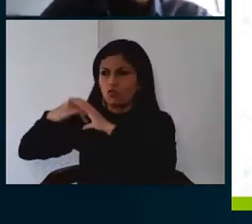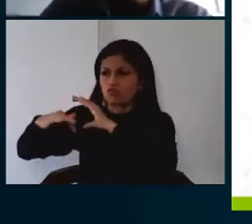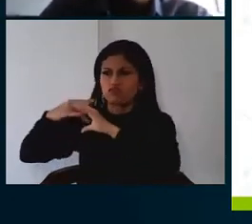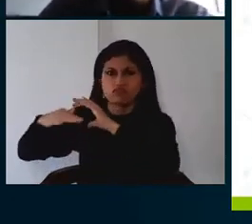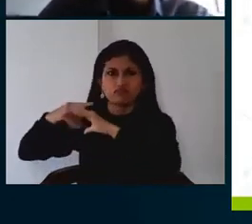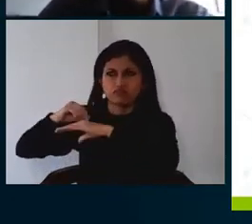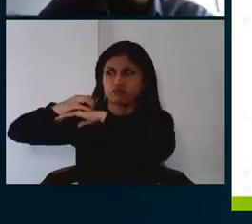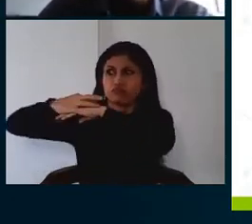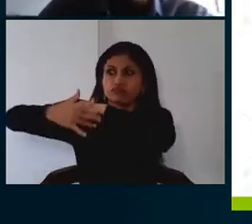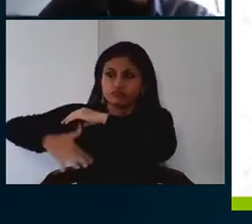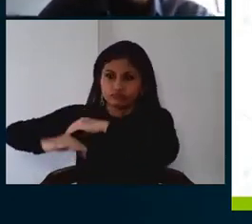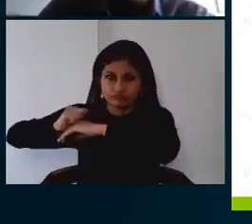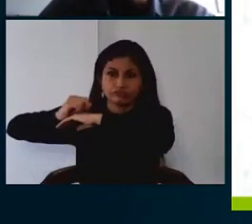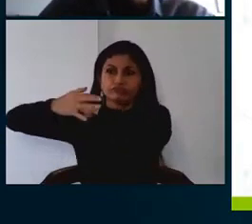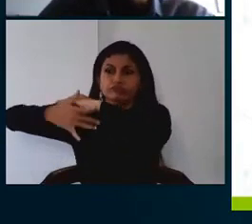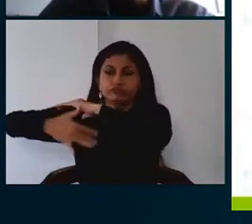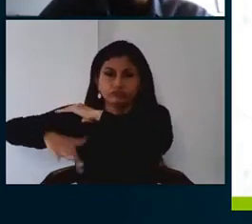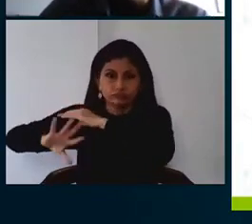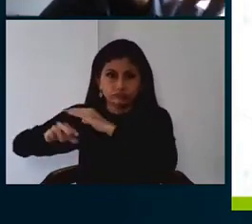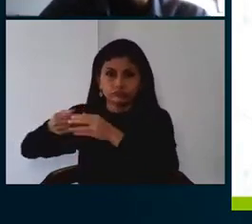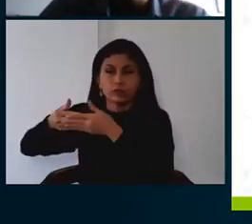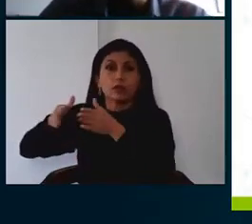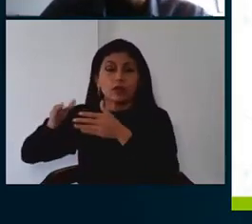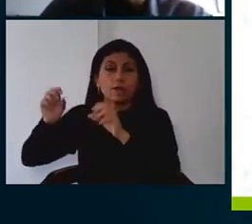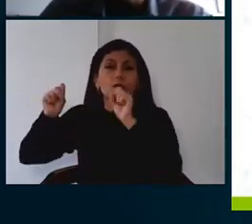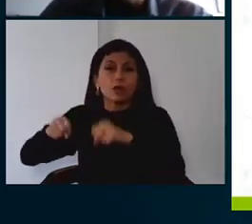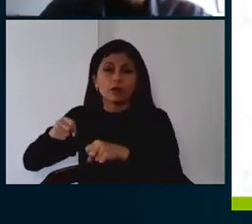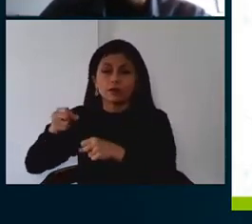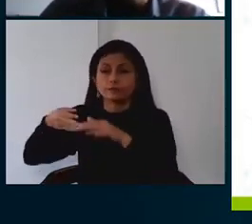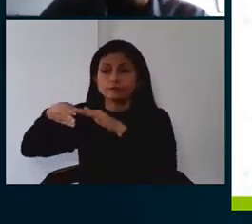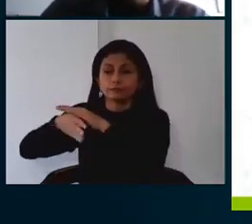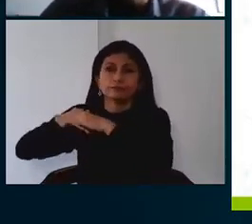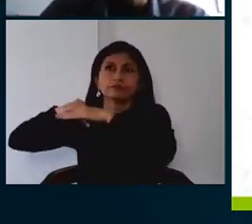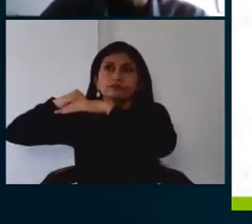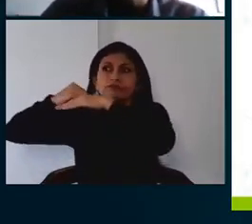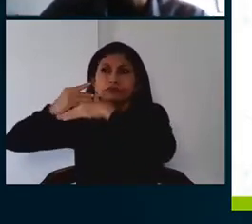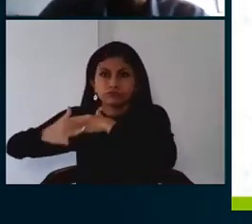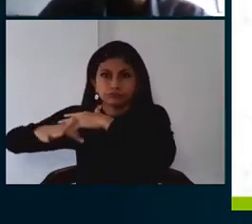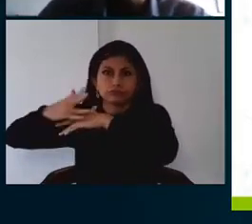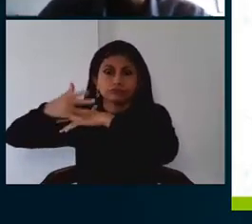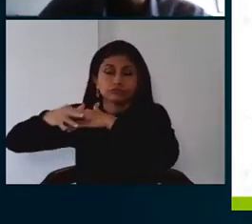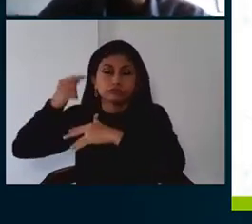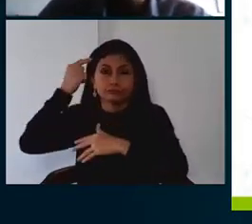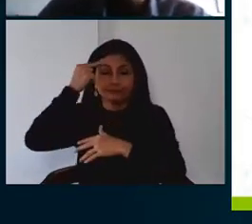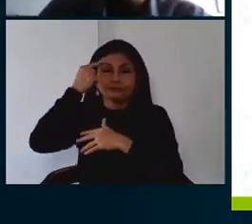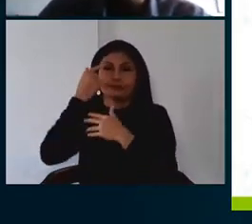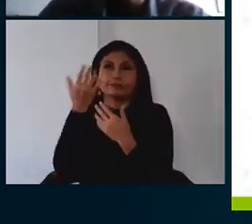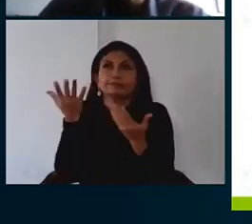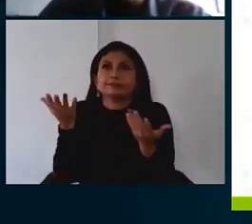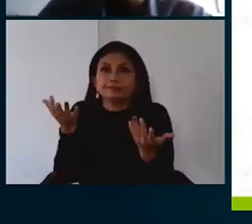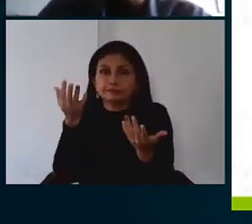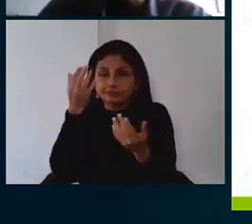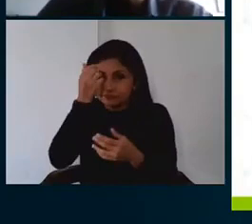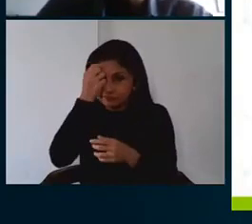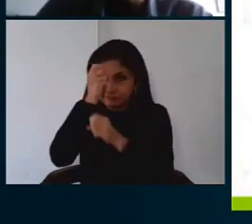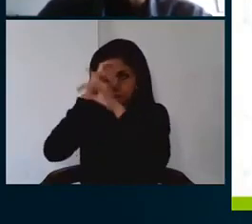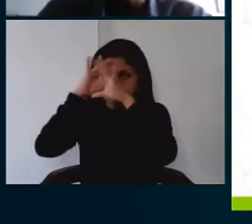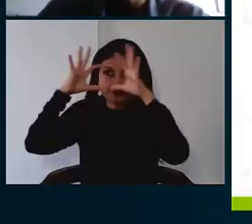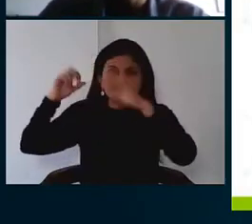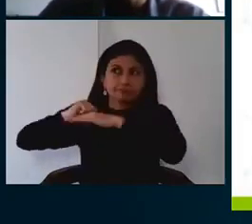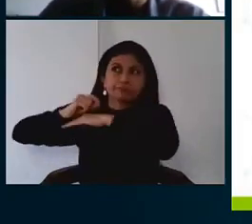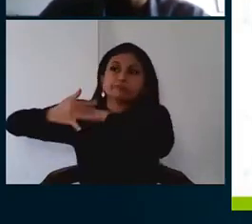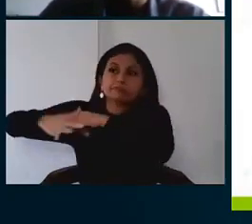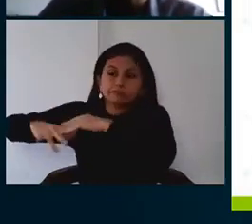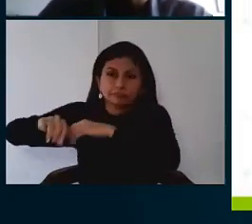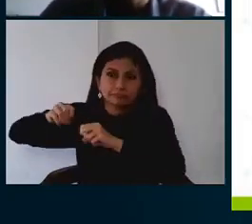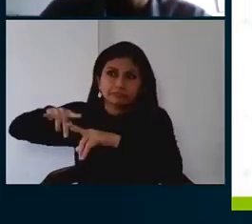que el canal parcial puede llegar a rebosarse y pues ya podrán imaginarse pues el reguero que se formará y pues las consecuencias operativas